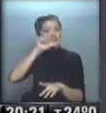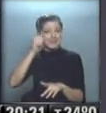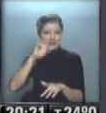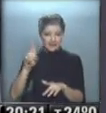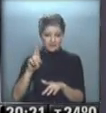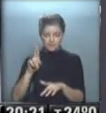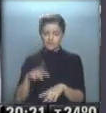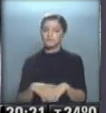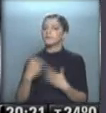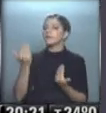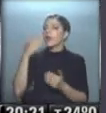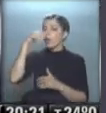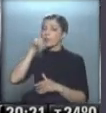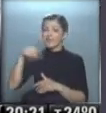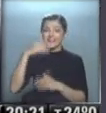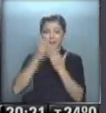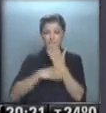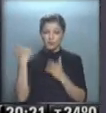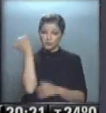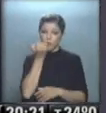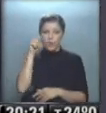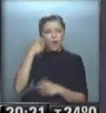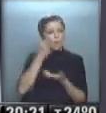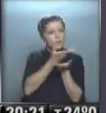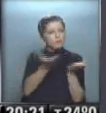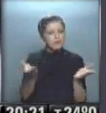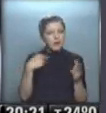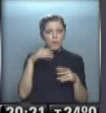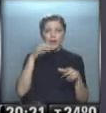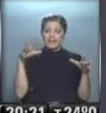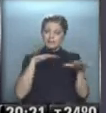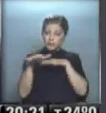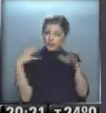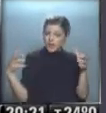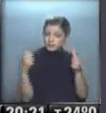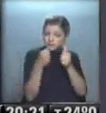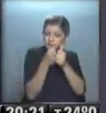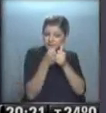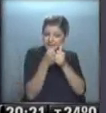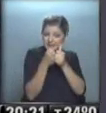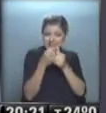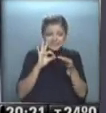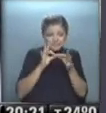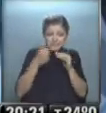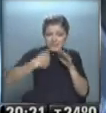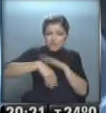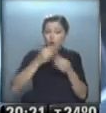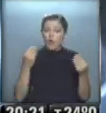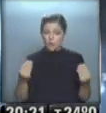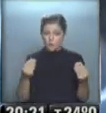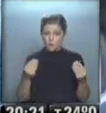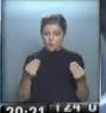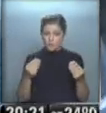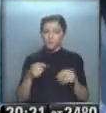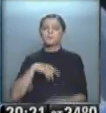Luego de este panorama que nos dio el ministro Randaz, vamos a repasar cómo fueron esos primeros minutos posteriores al accidente y las primeras voces que se conocieron. Se